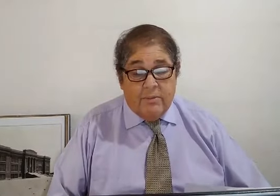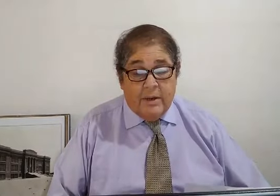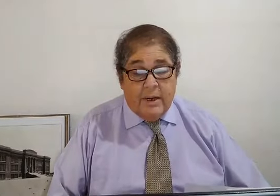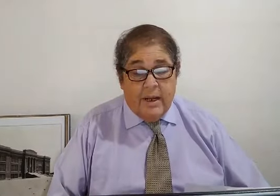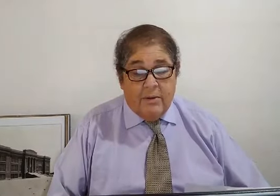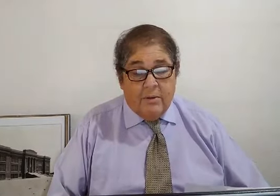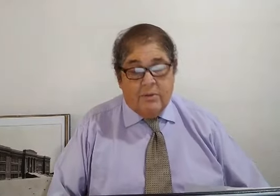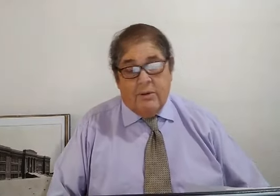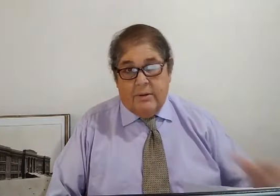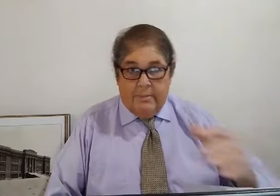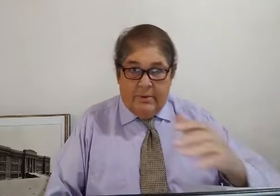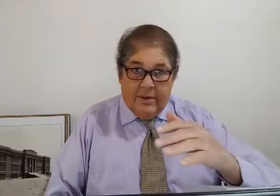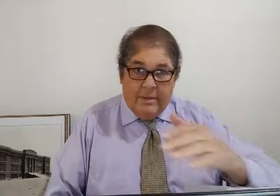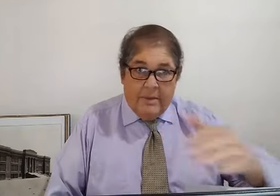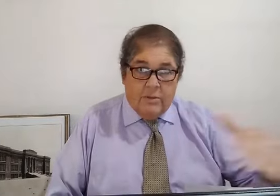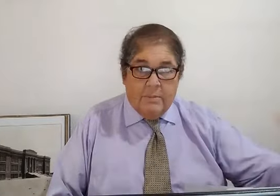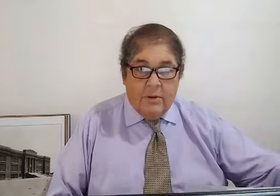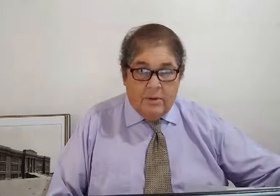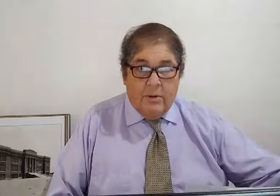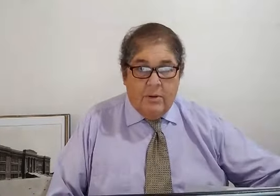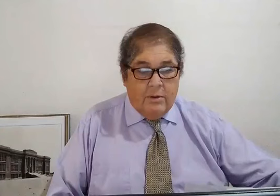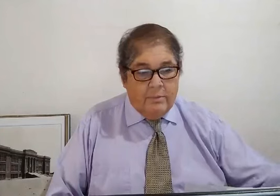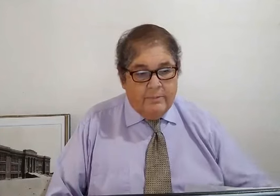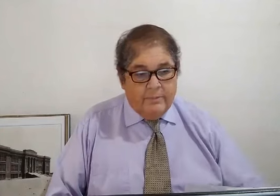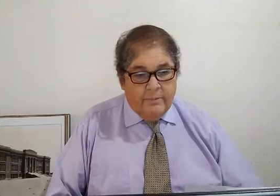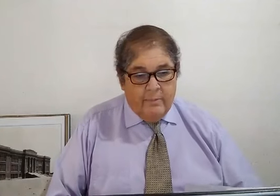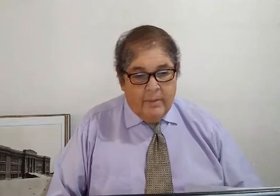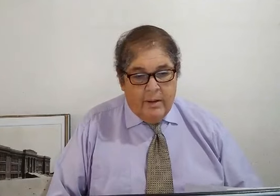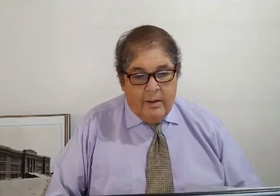servicio funerario con todo este procedimiento y protocolo.